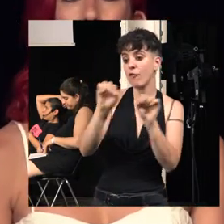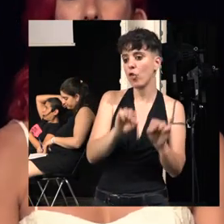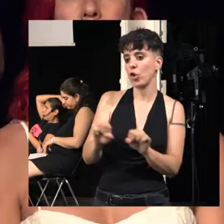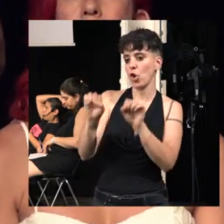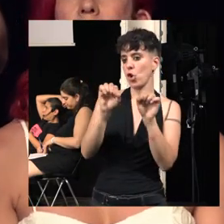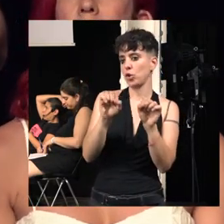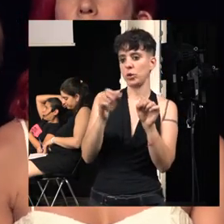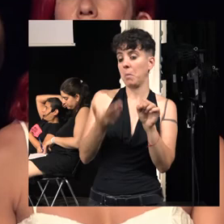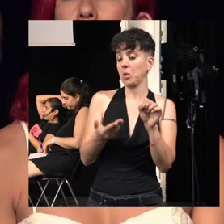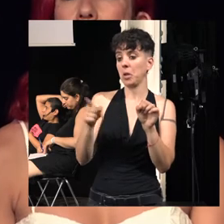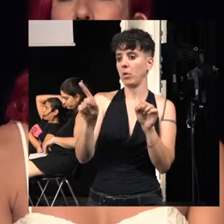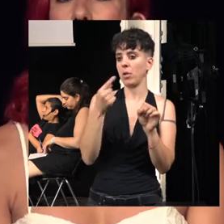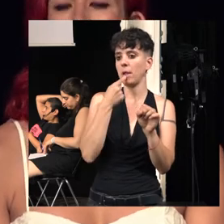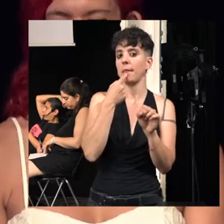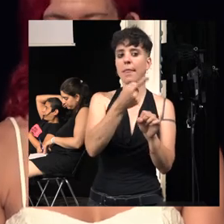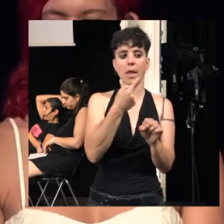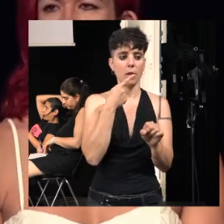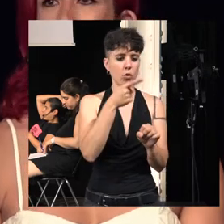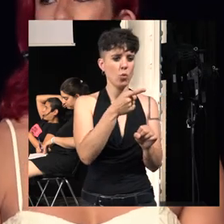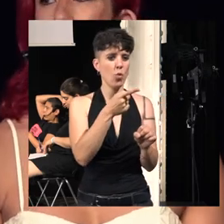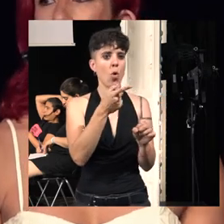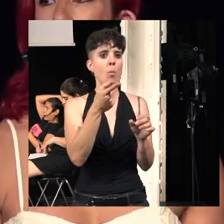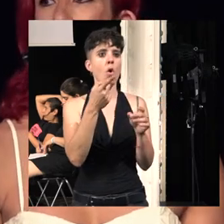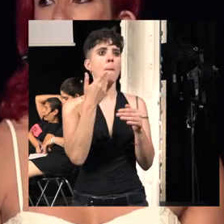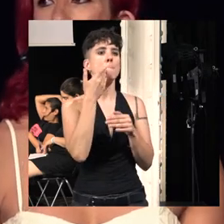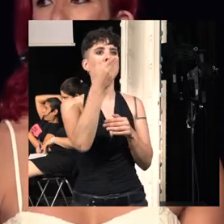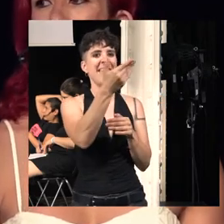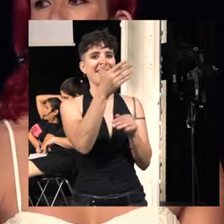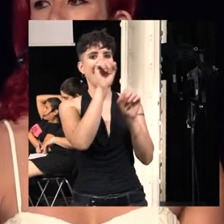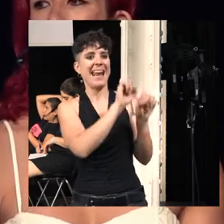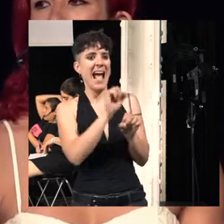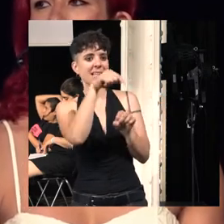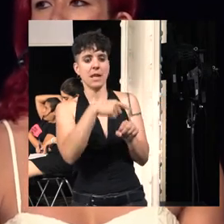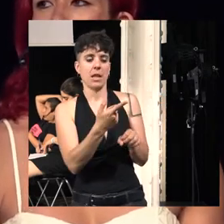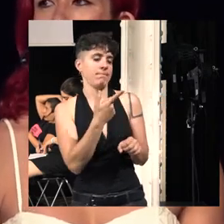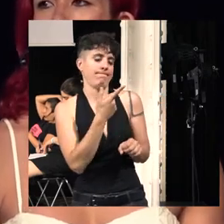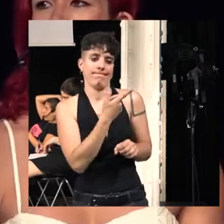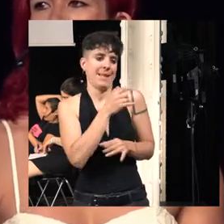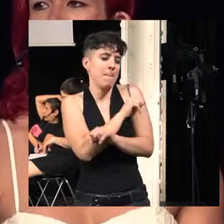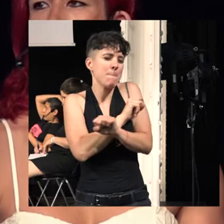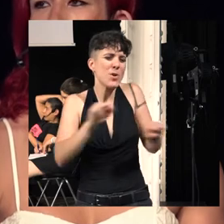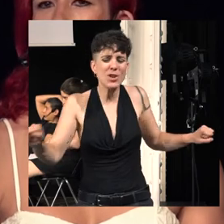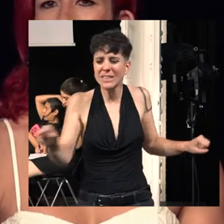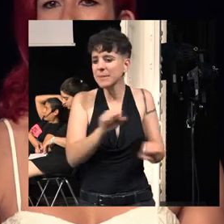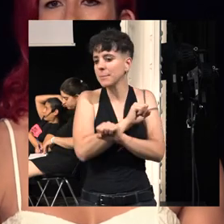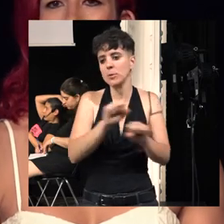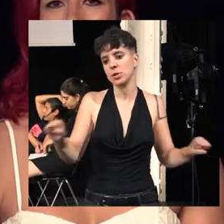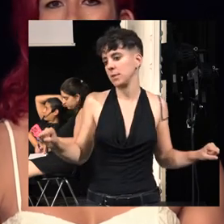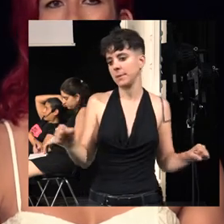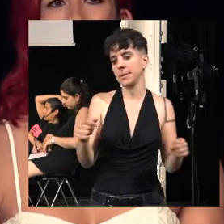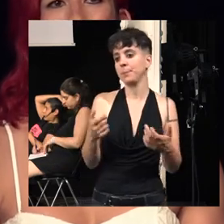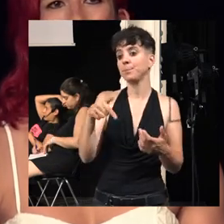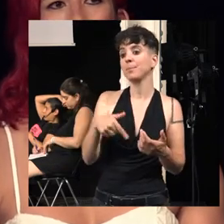decían, ni se te ocurra pedir asilo porque eso no va a ninguna parte. Solo hasta el